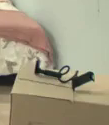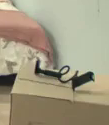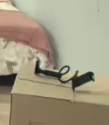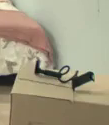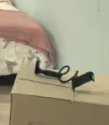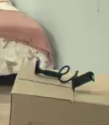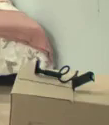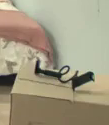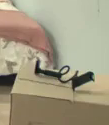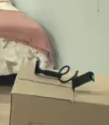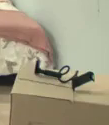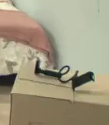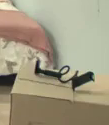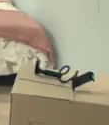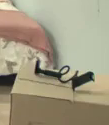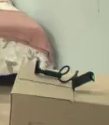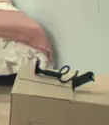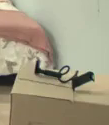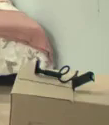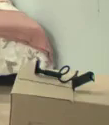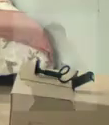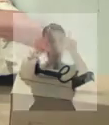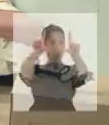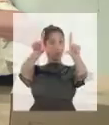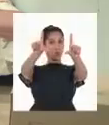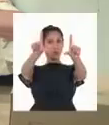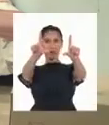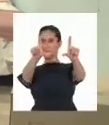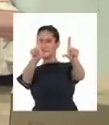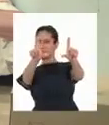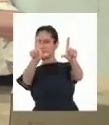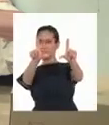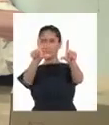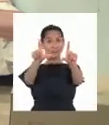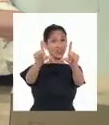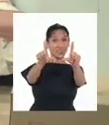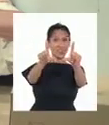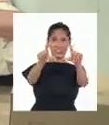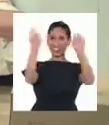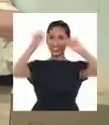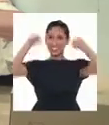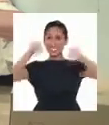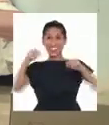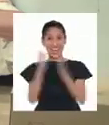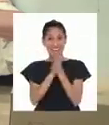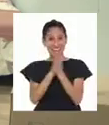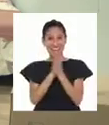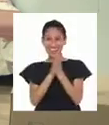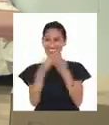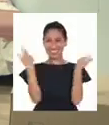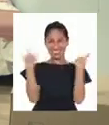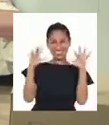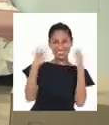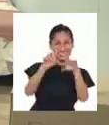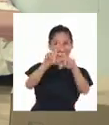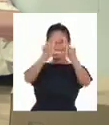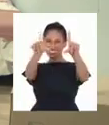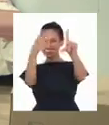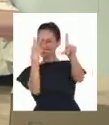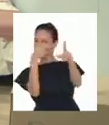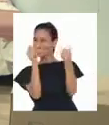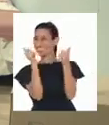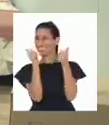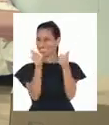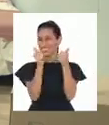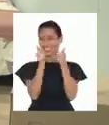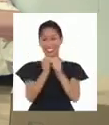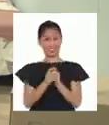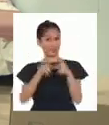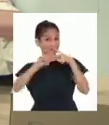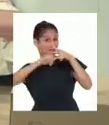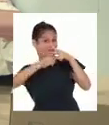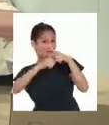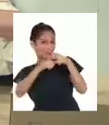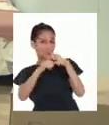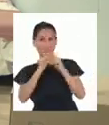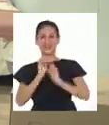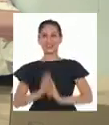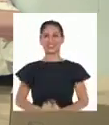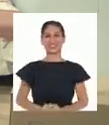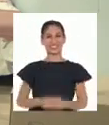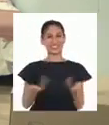¿Ya estoy al aire? ¡Ah, sí! Ya se está transmitiendo. Perfecto. Empecemos